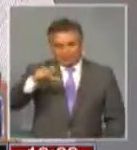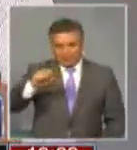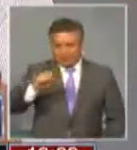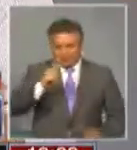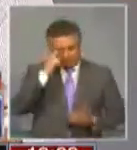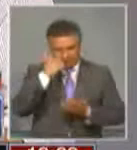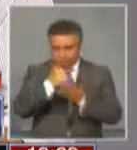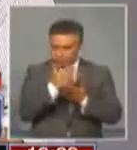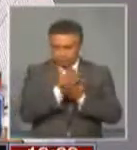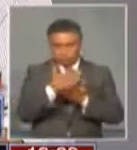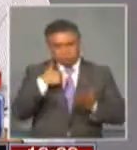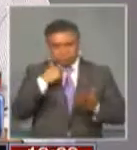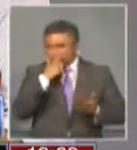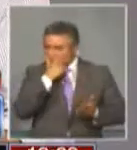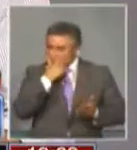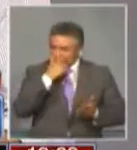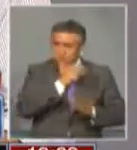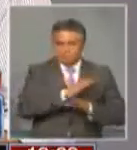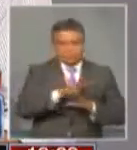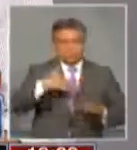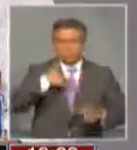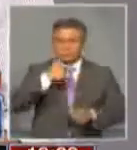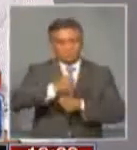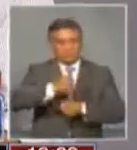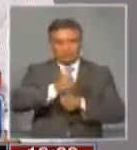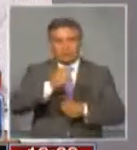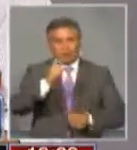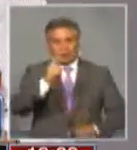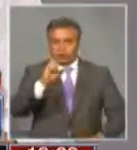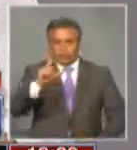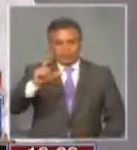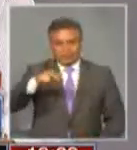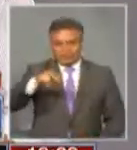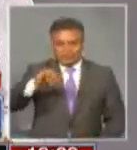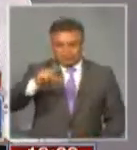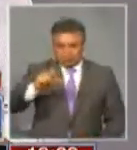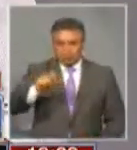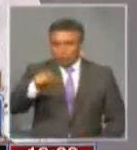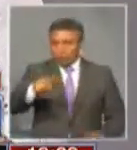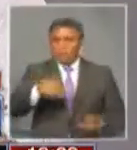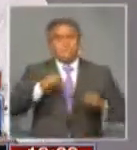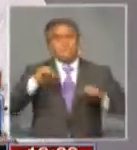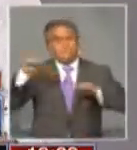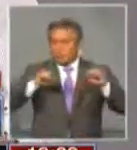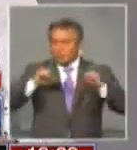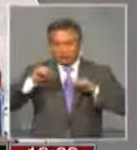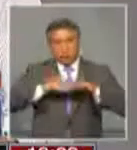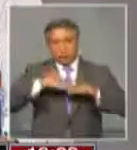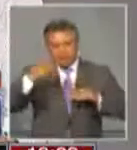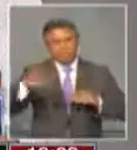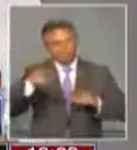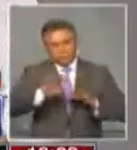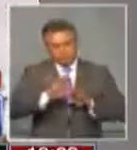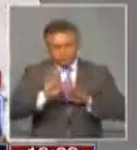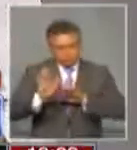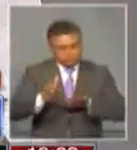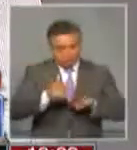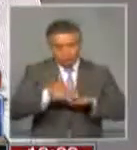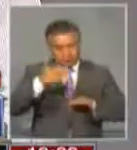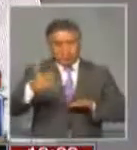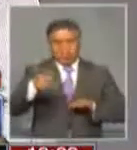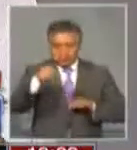todo nuestro supuesto en base a nuestro trabajo técnico. Y aquí, más allá de lo político, lo técnico tiene que ver con que